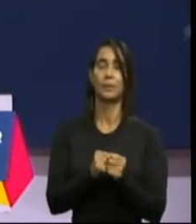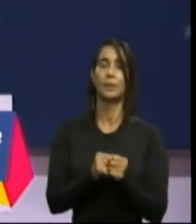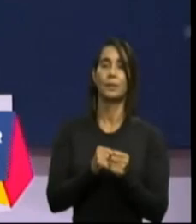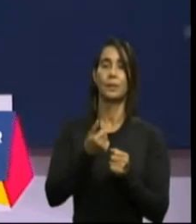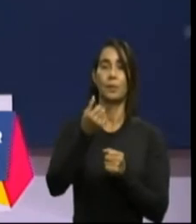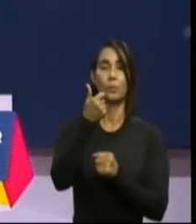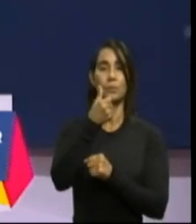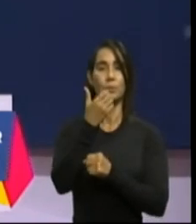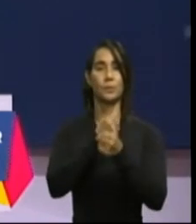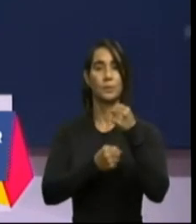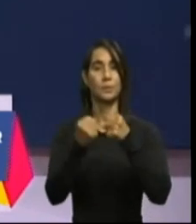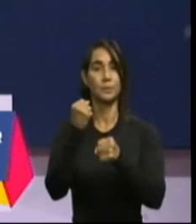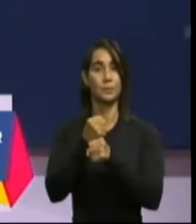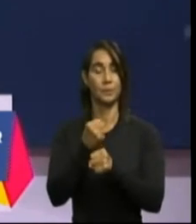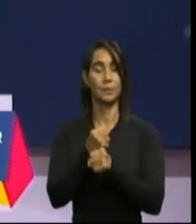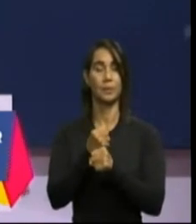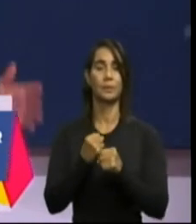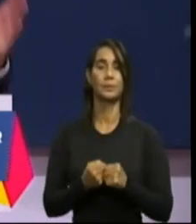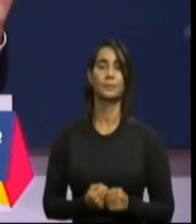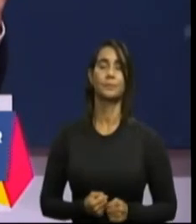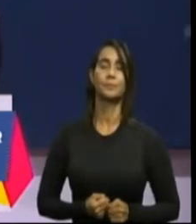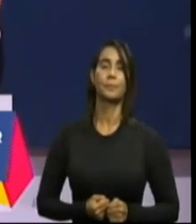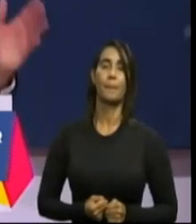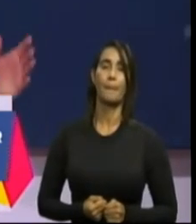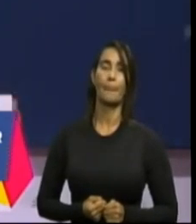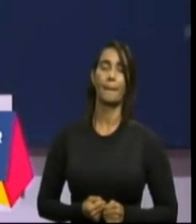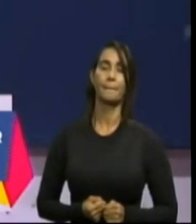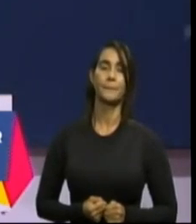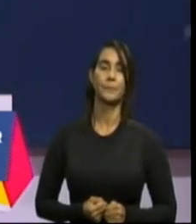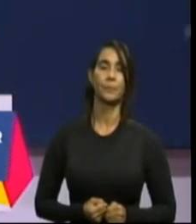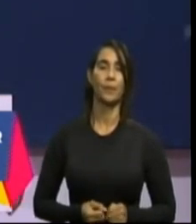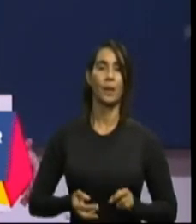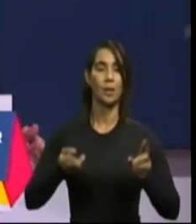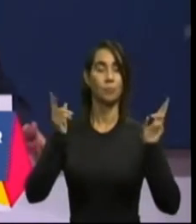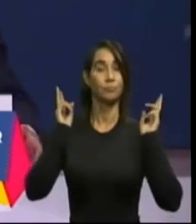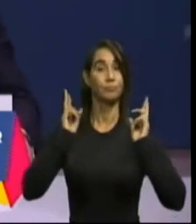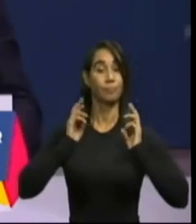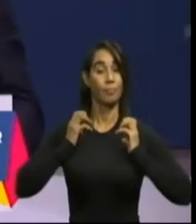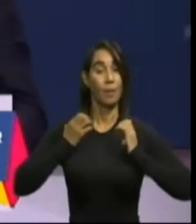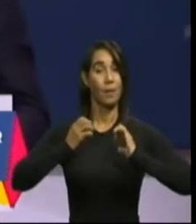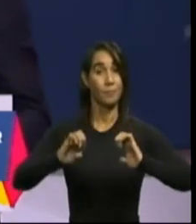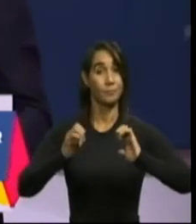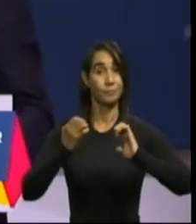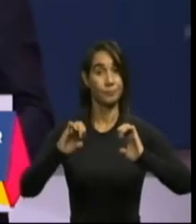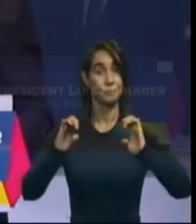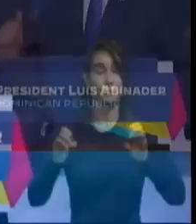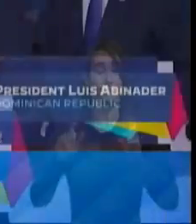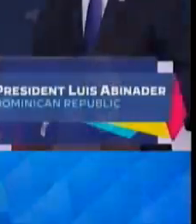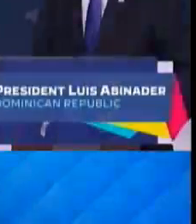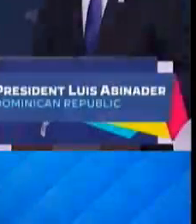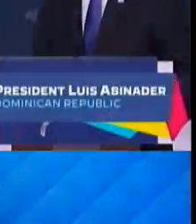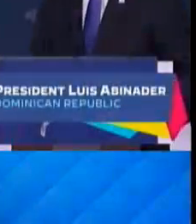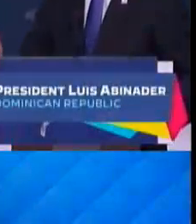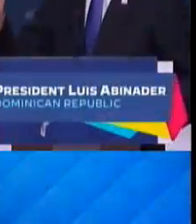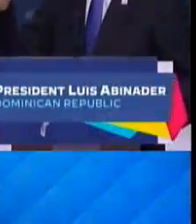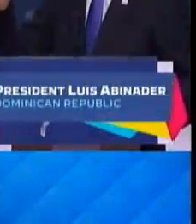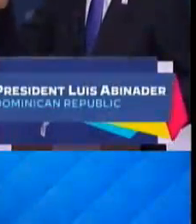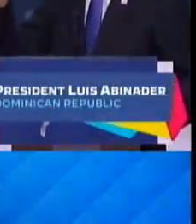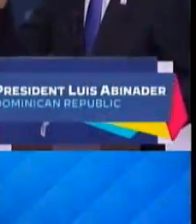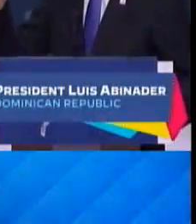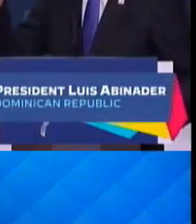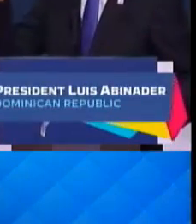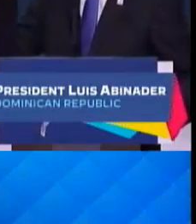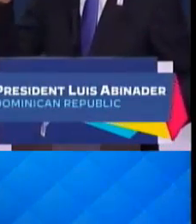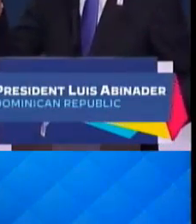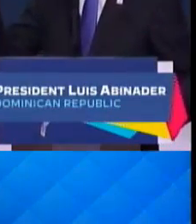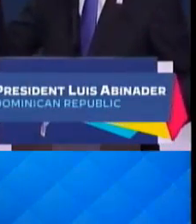haciendo estragos en la región. Se hace urgente la creación de mecanismos nuevos y creativos para